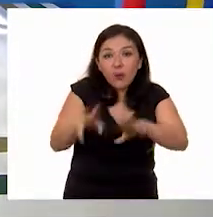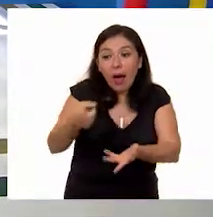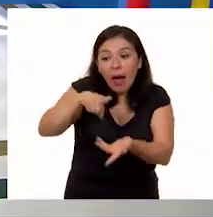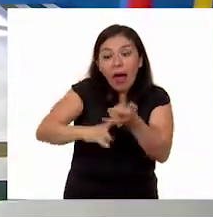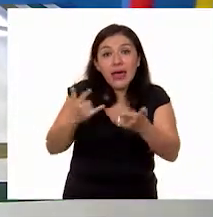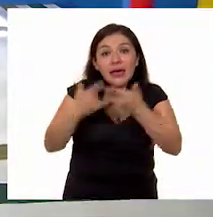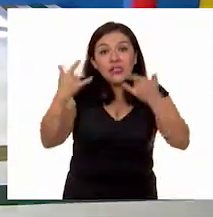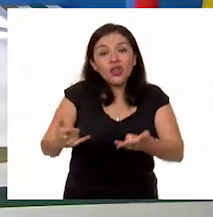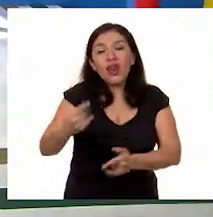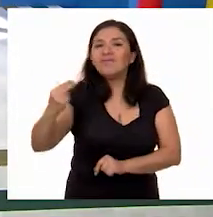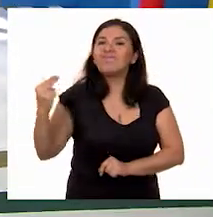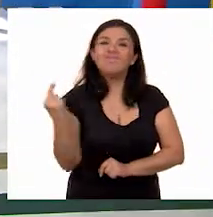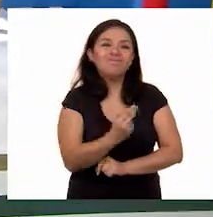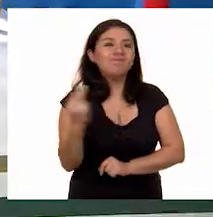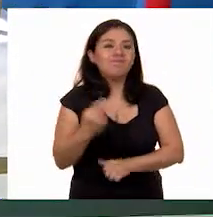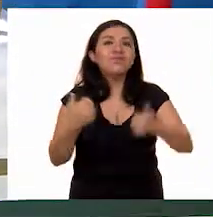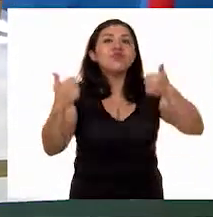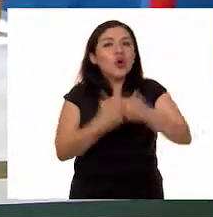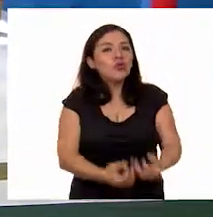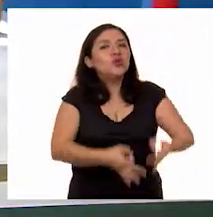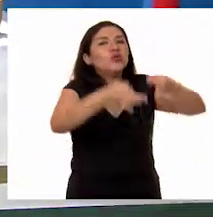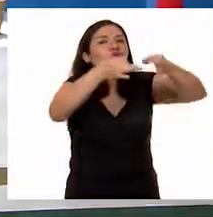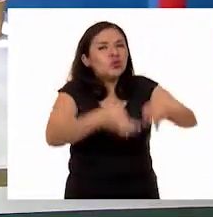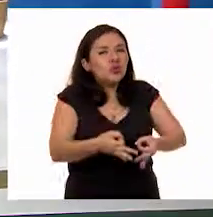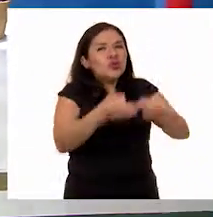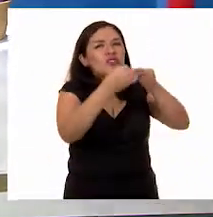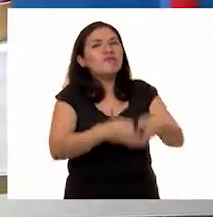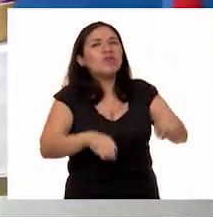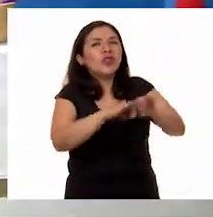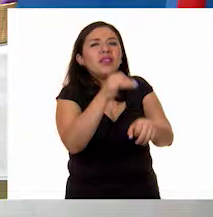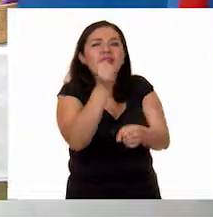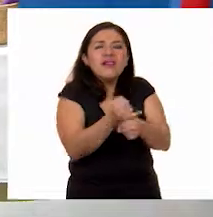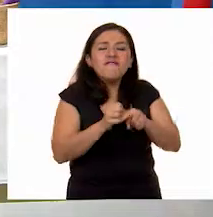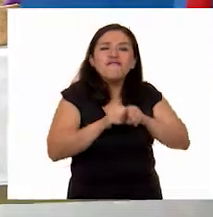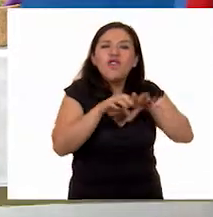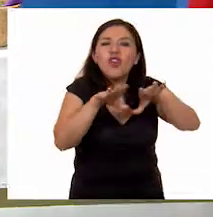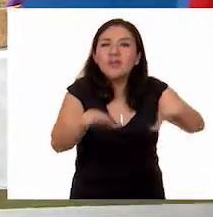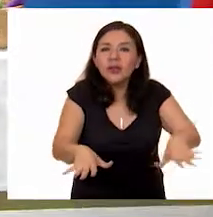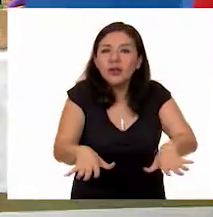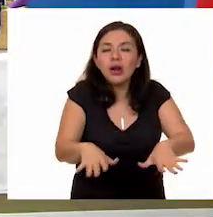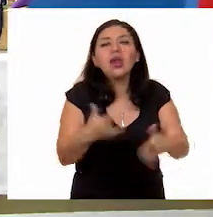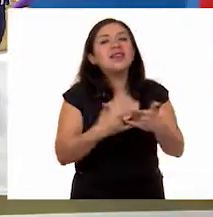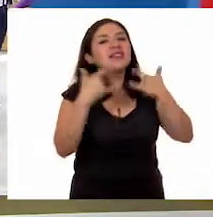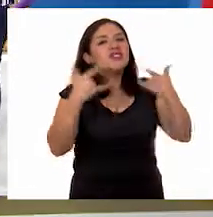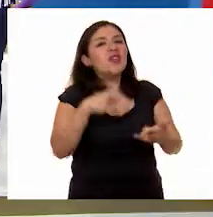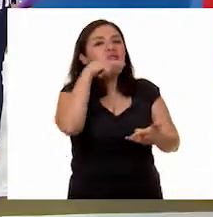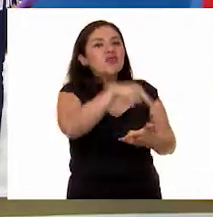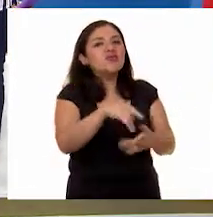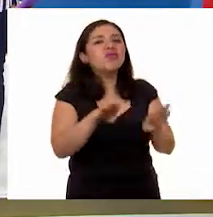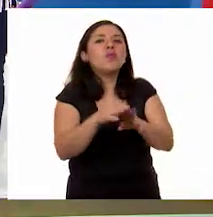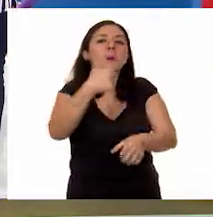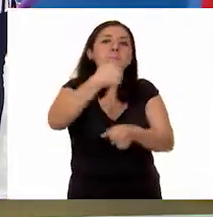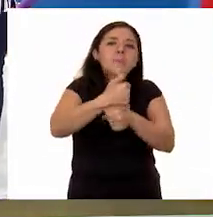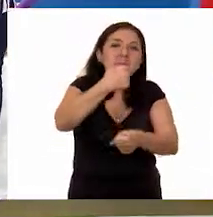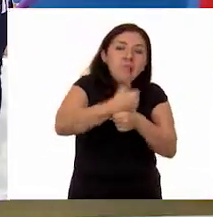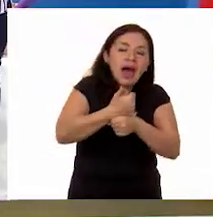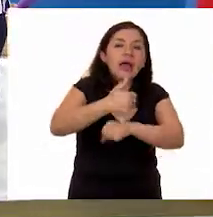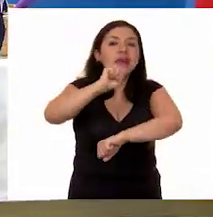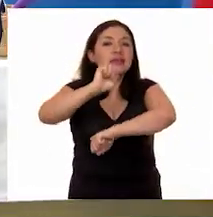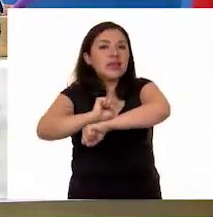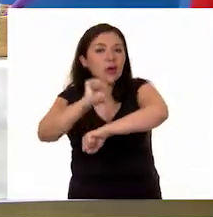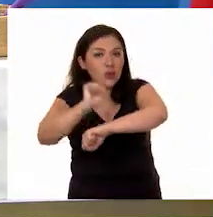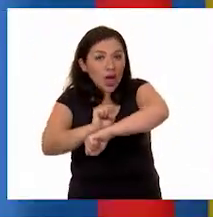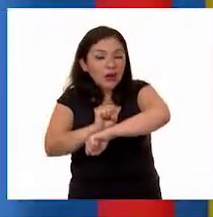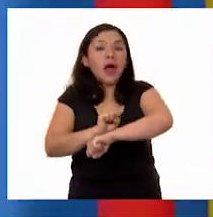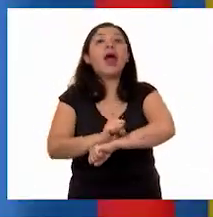basa necesariamente en fuentes que, como hemos visto en este momento, en historia pueden ser primarias o